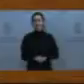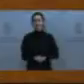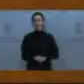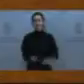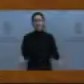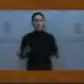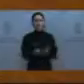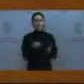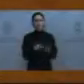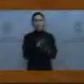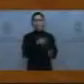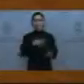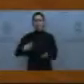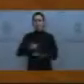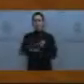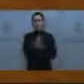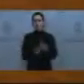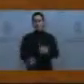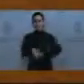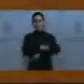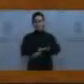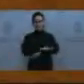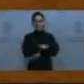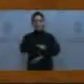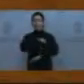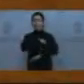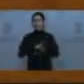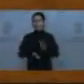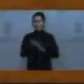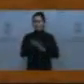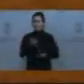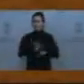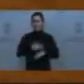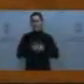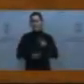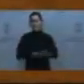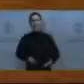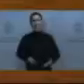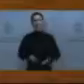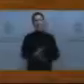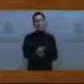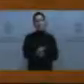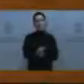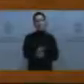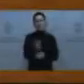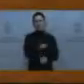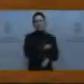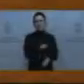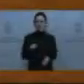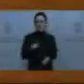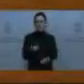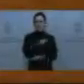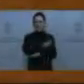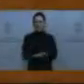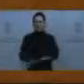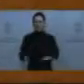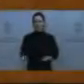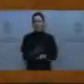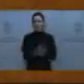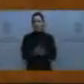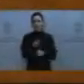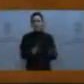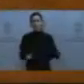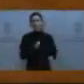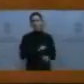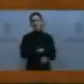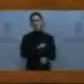proyecto que pretende diseñar el Gobierno de España va encaminado a desarrollar un proceso de financiación autonómica que garantice que todos los ciudadanos españoles,